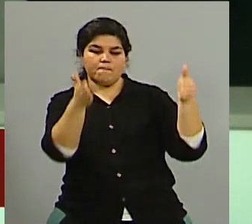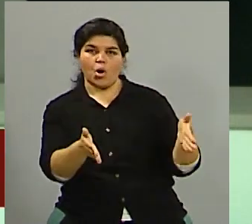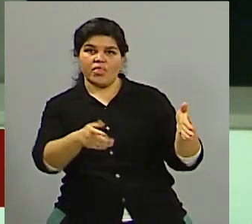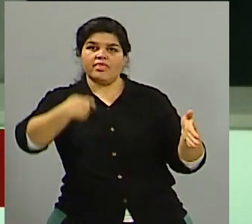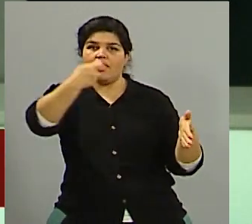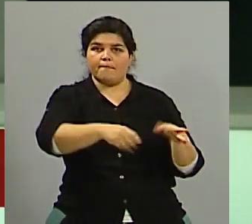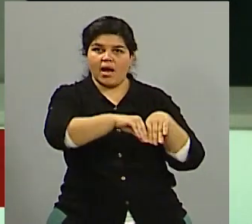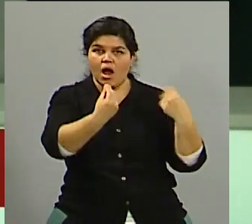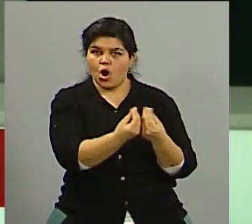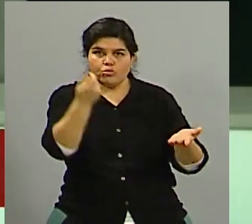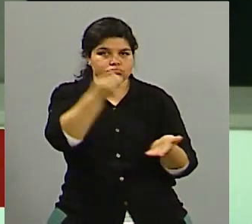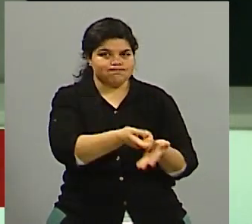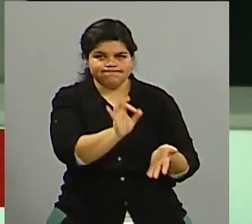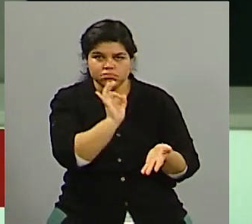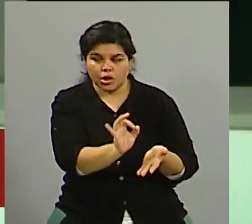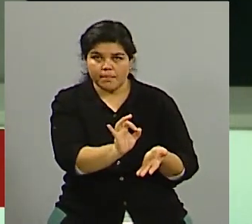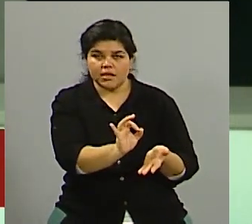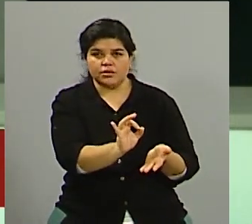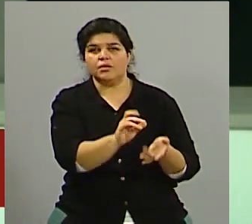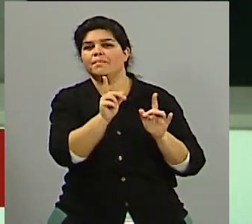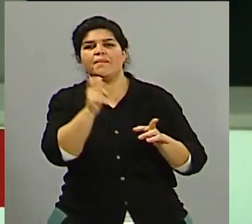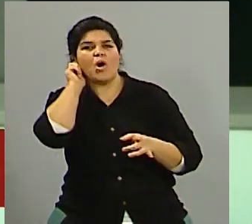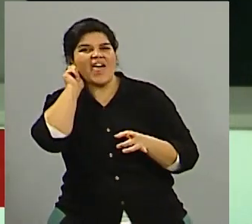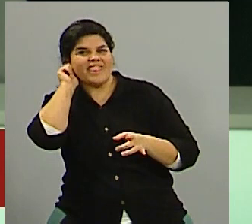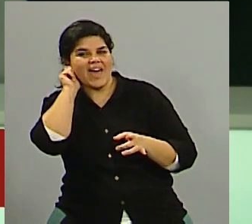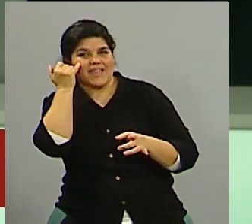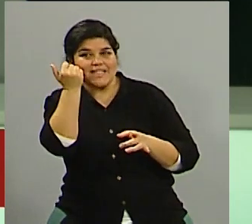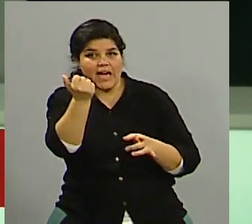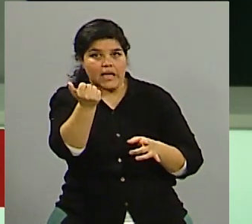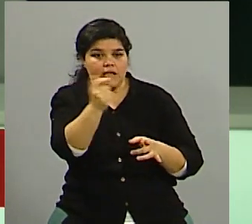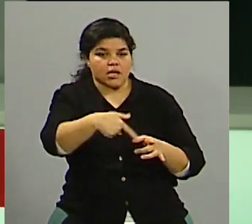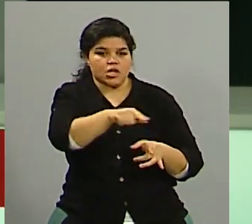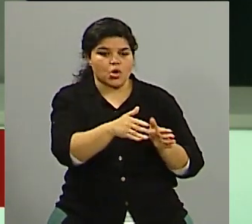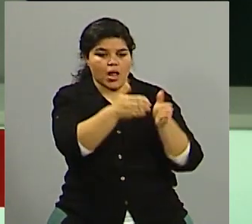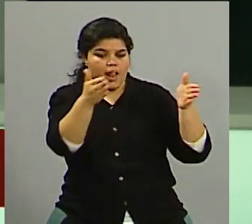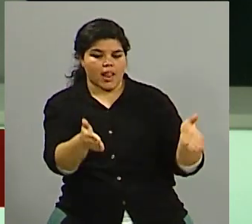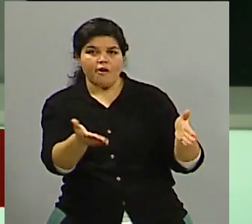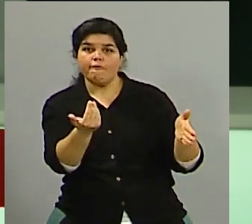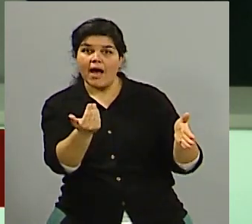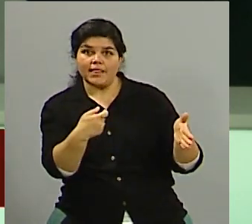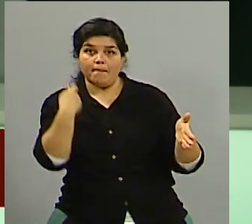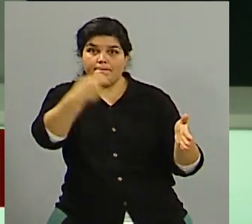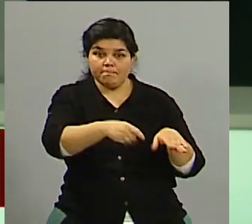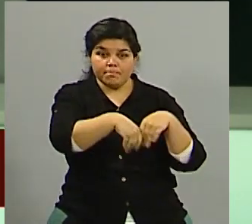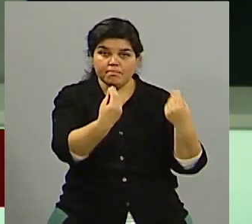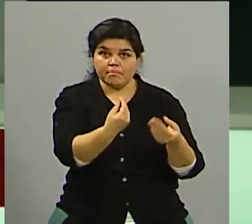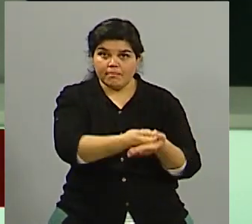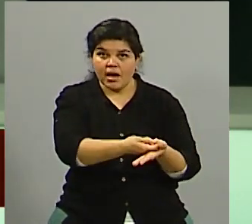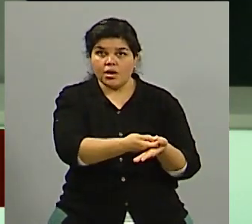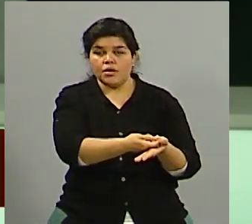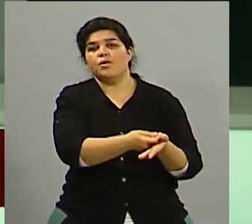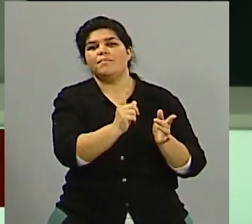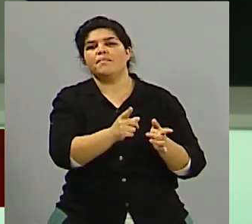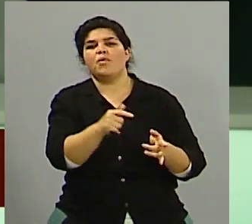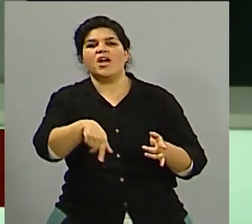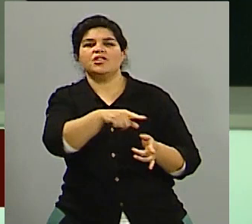incluso para quienes ya tienen la edad jubilatoria y hacen un plan de pago, eran periodos autónomos. Entonces era un monto mucho menor, digamos, ¿no?